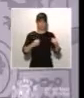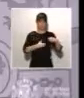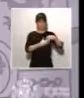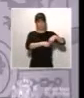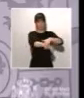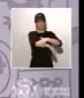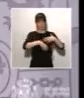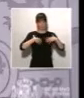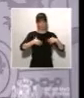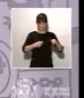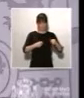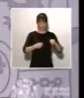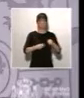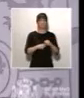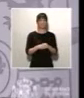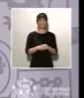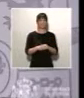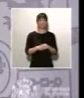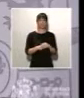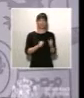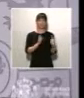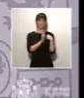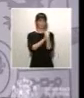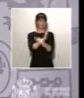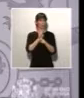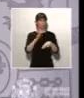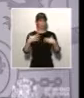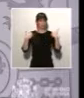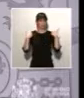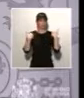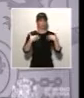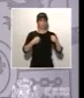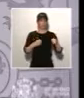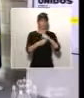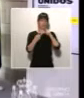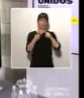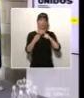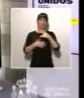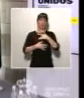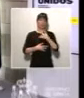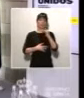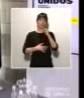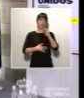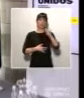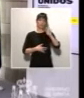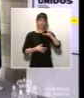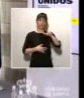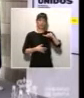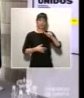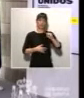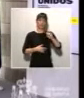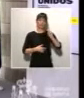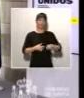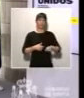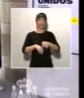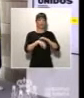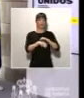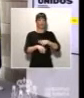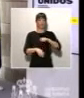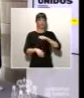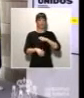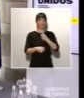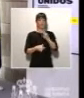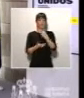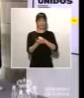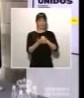todos ellos son responsables sanitarios, María Jesús Lamas, la directora de la Agencia Española de Medicamentos y Productos Sanitarios, Patricia